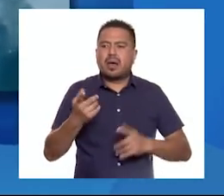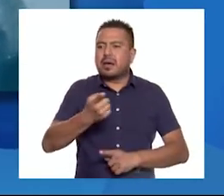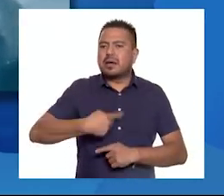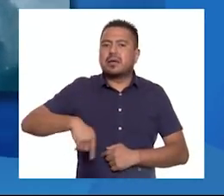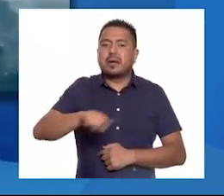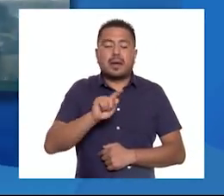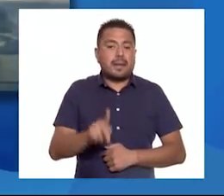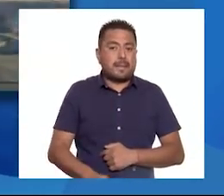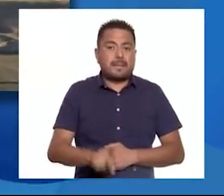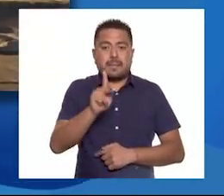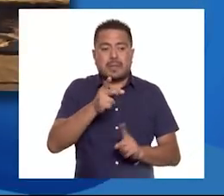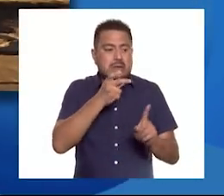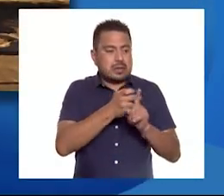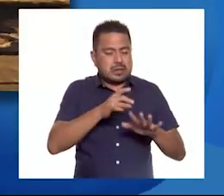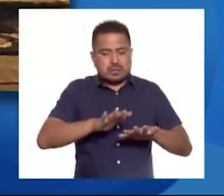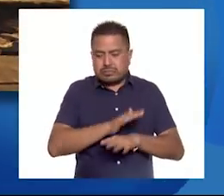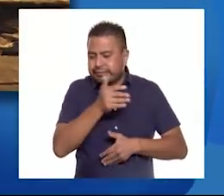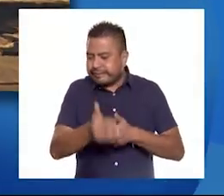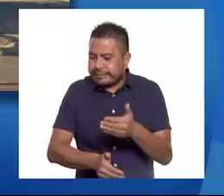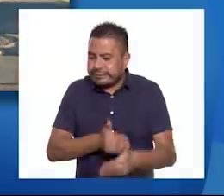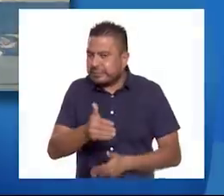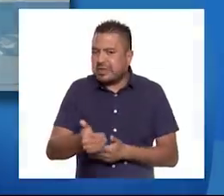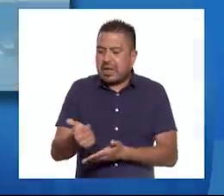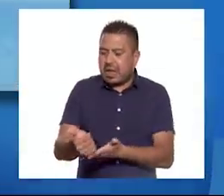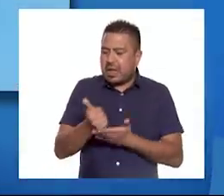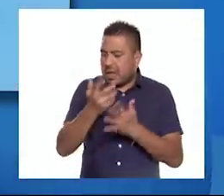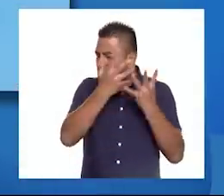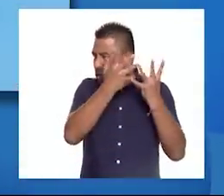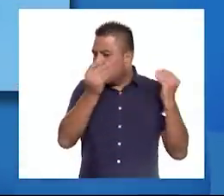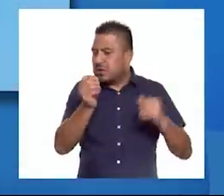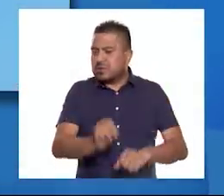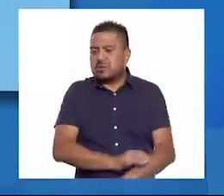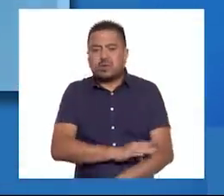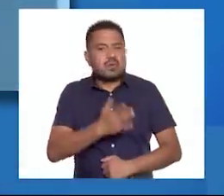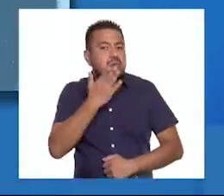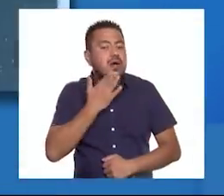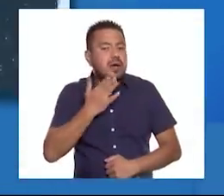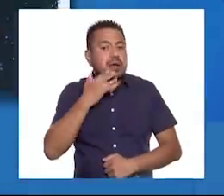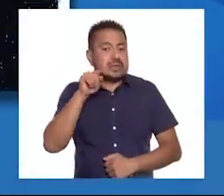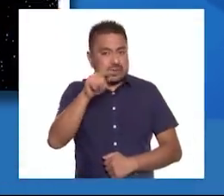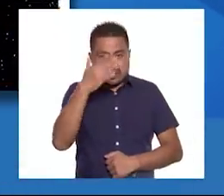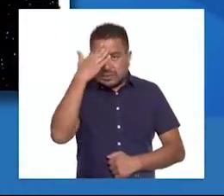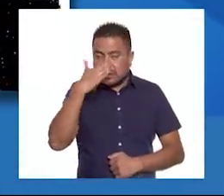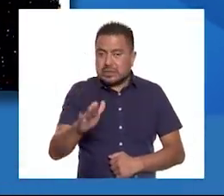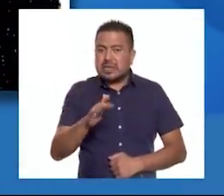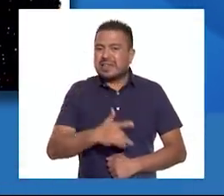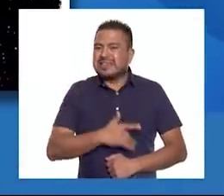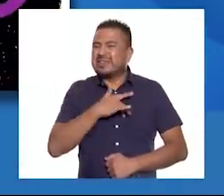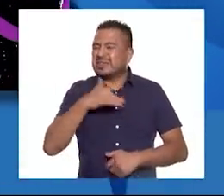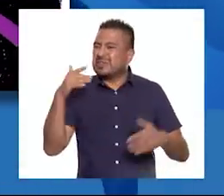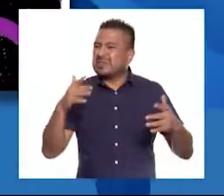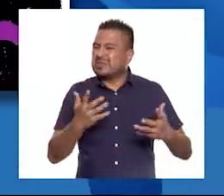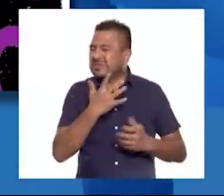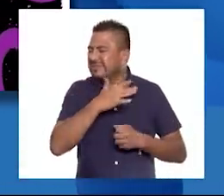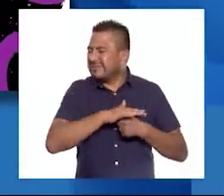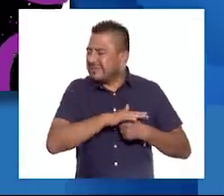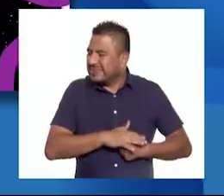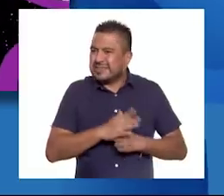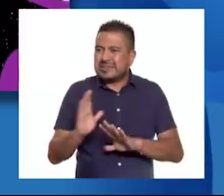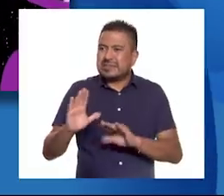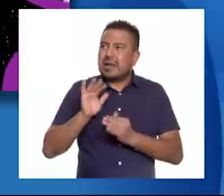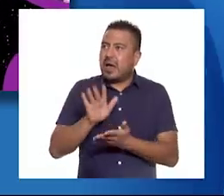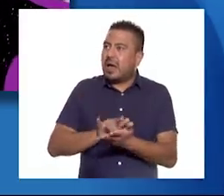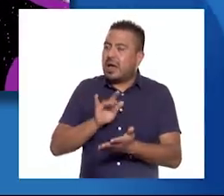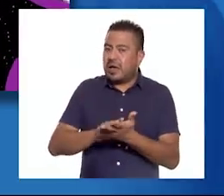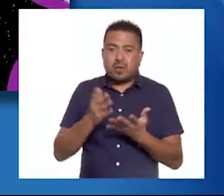Pero ese camino no nos ayuda a superar esta emoción. ¿Sabías que la frustración puede enseñarnos muchas